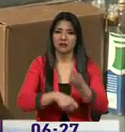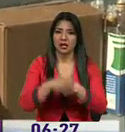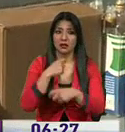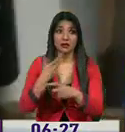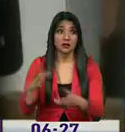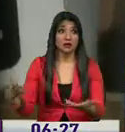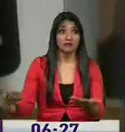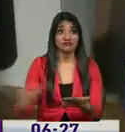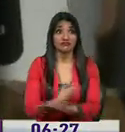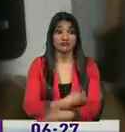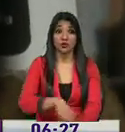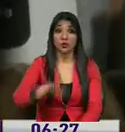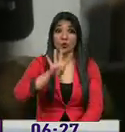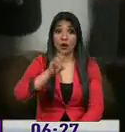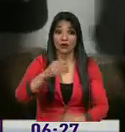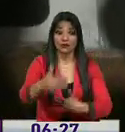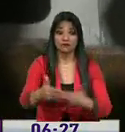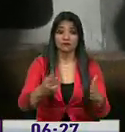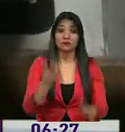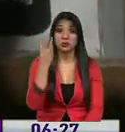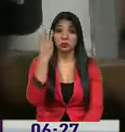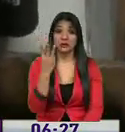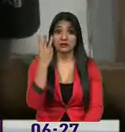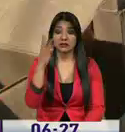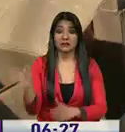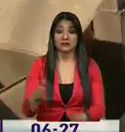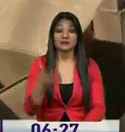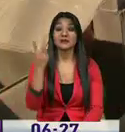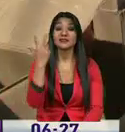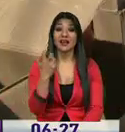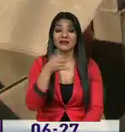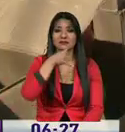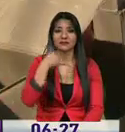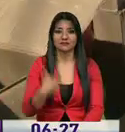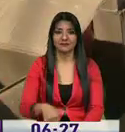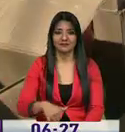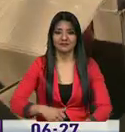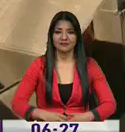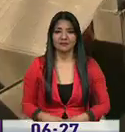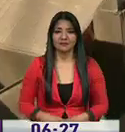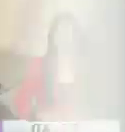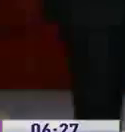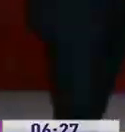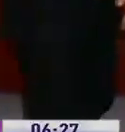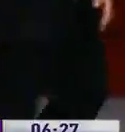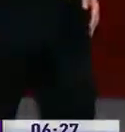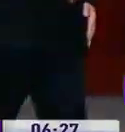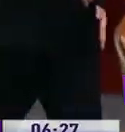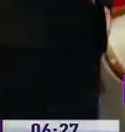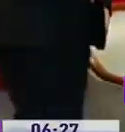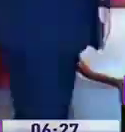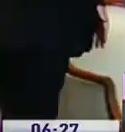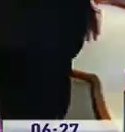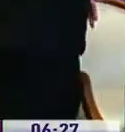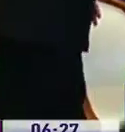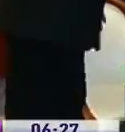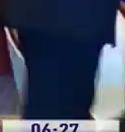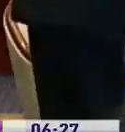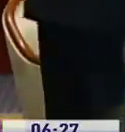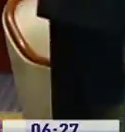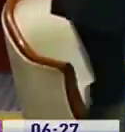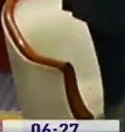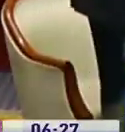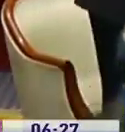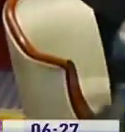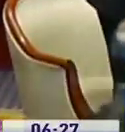decomisadas 40 cajas de whisky y 13 jabas de cerveza, informó Javier Rosero. A las 6:27 de la mañana, tiempo de